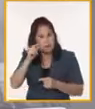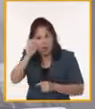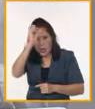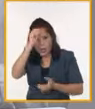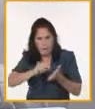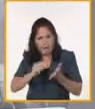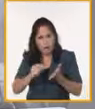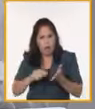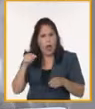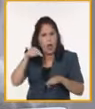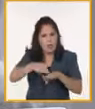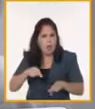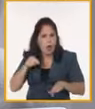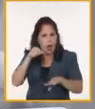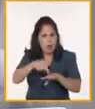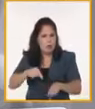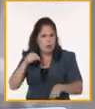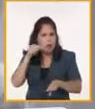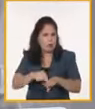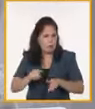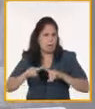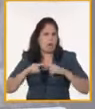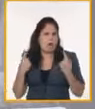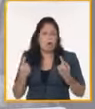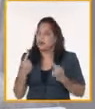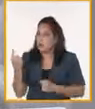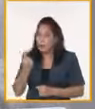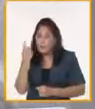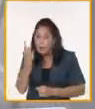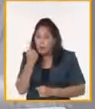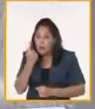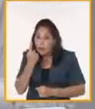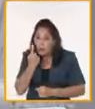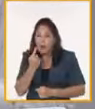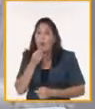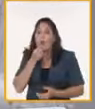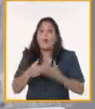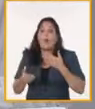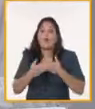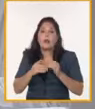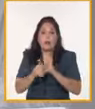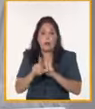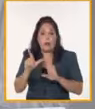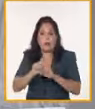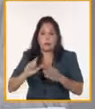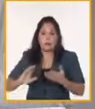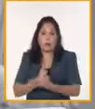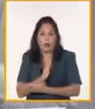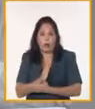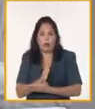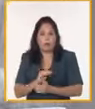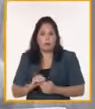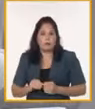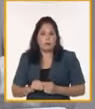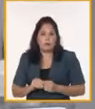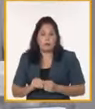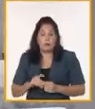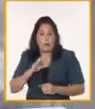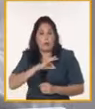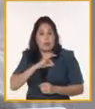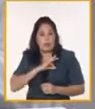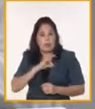Próximamente es decir lo primero es combatir cualquier ilegalidad porque cuando hay haya sienta